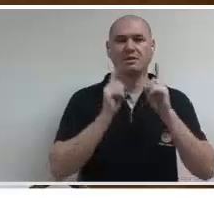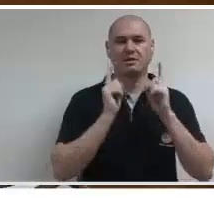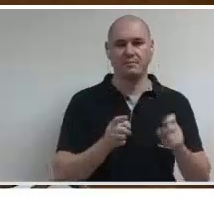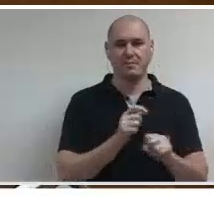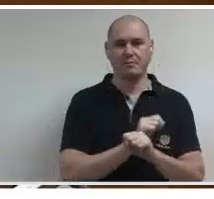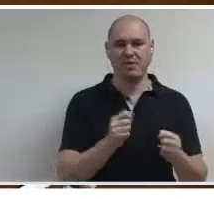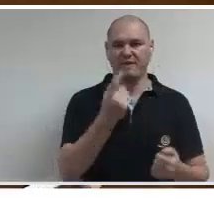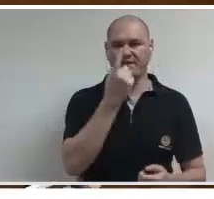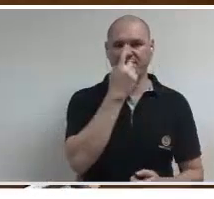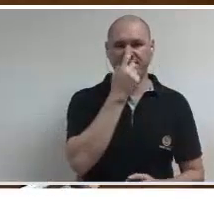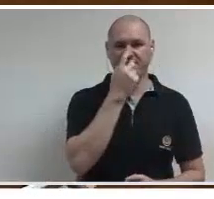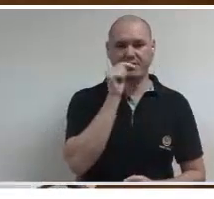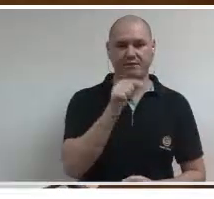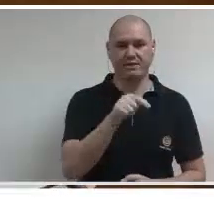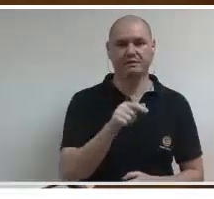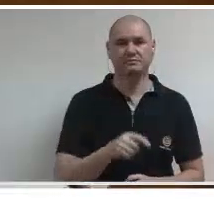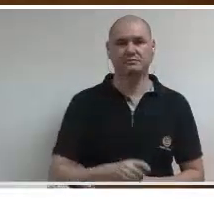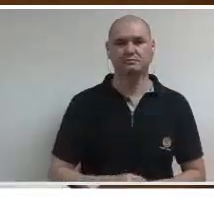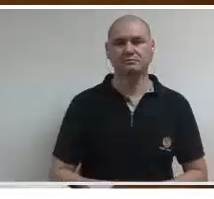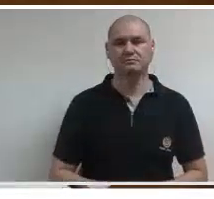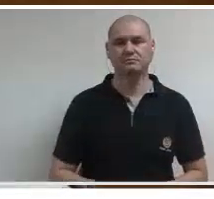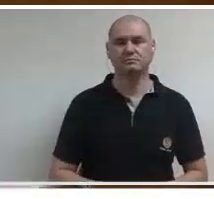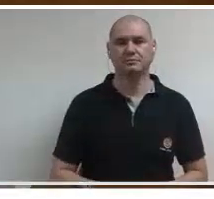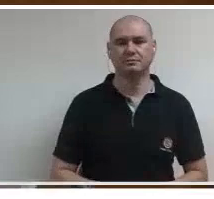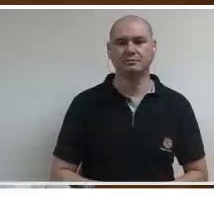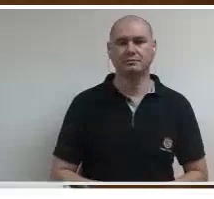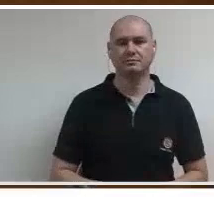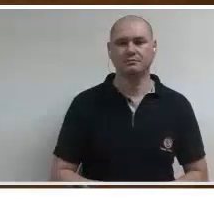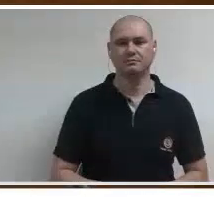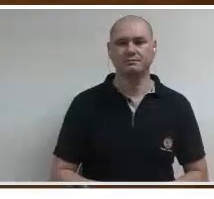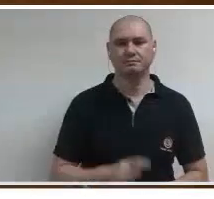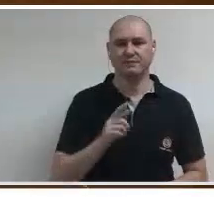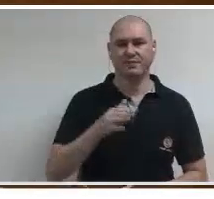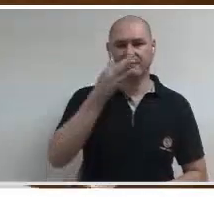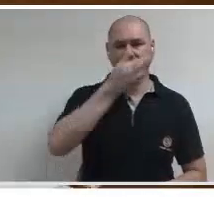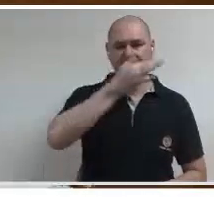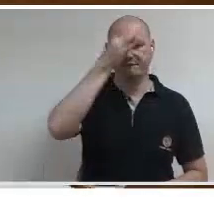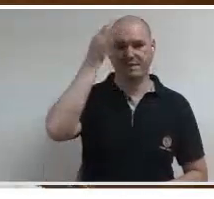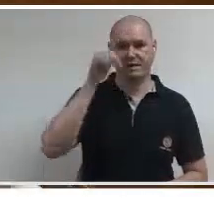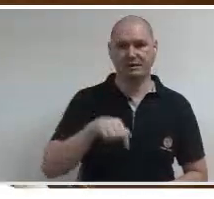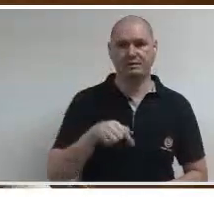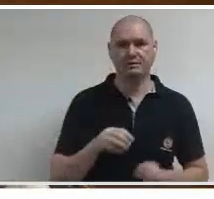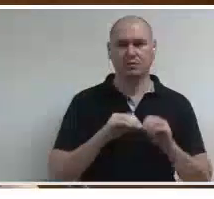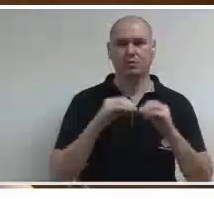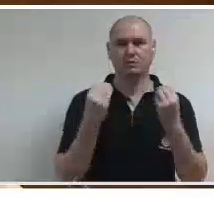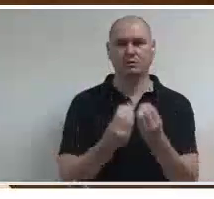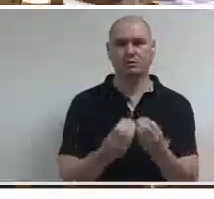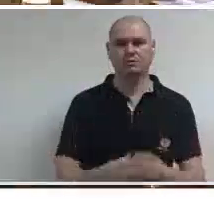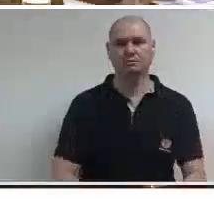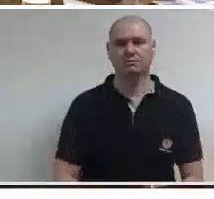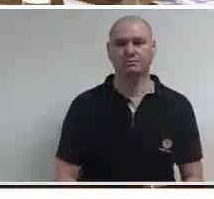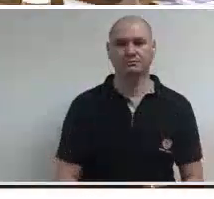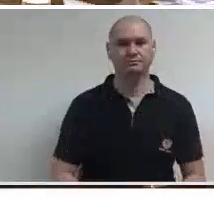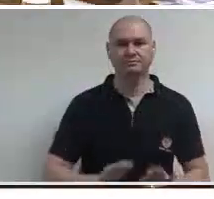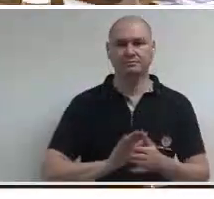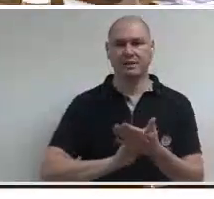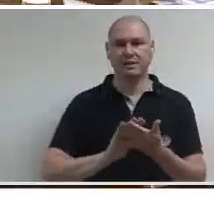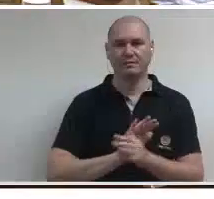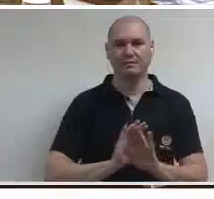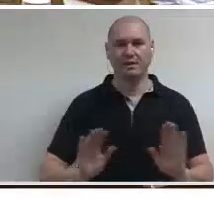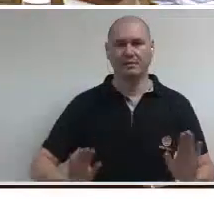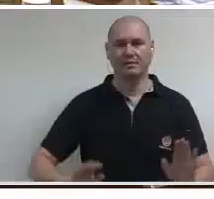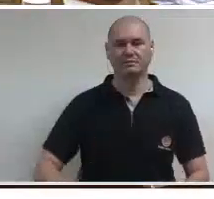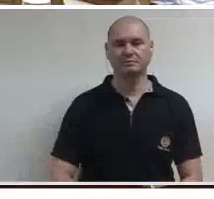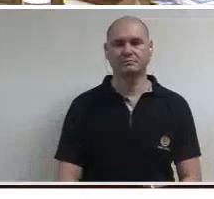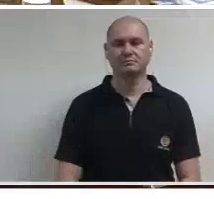Pecharamo Cámara de Diputados Lloreña de Marandúcuri, ja, y Catuja Escuela, hoy que pecharamo Peba Pe Institución Grupo IB, o esa guaycha cuenta